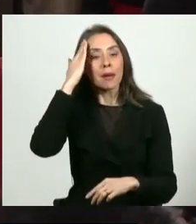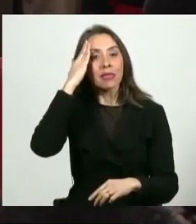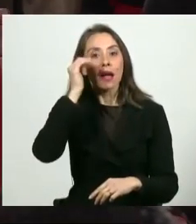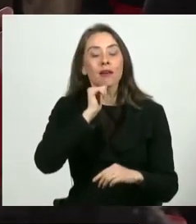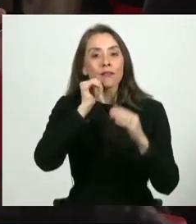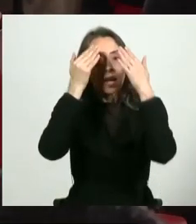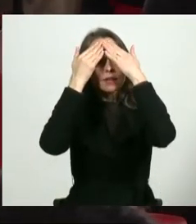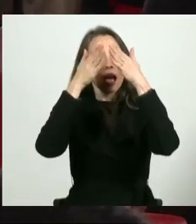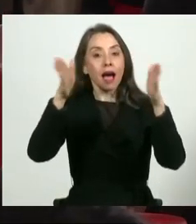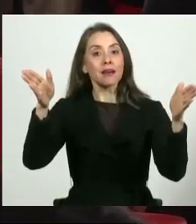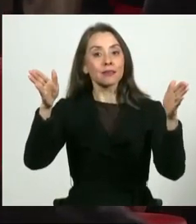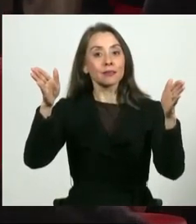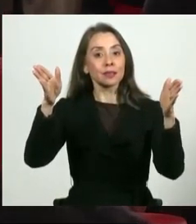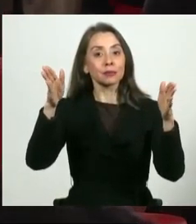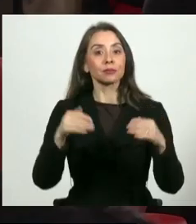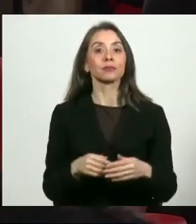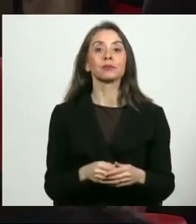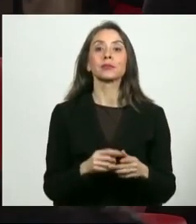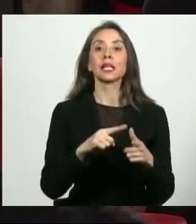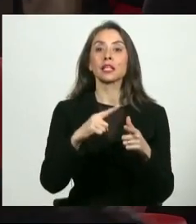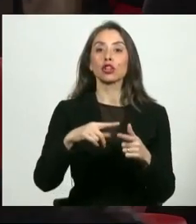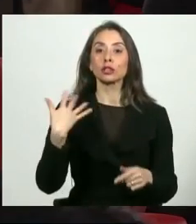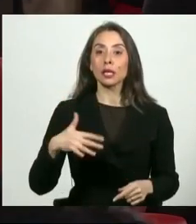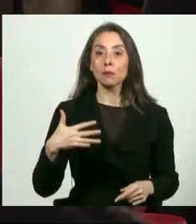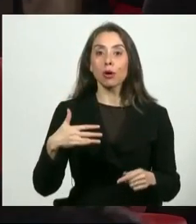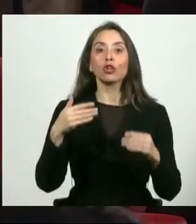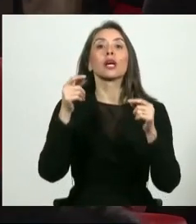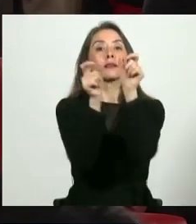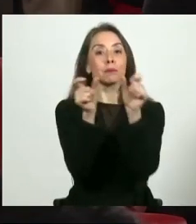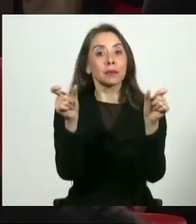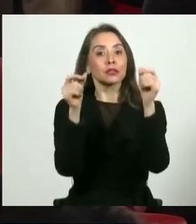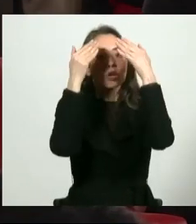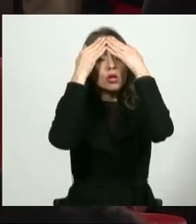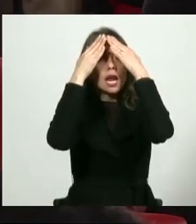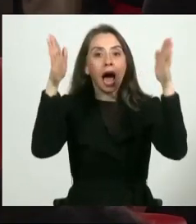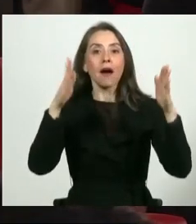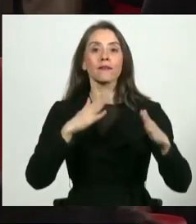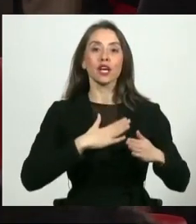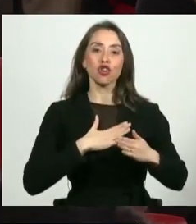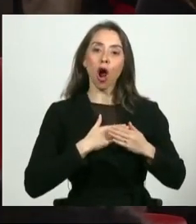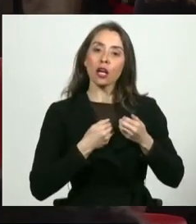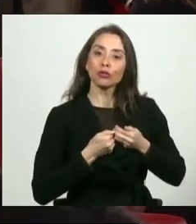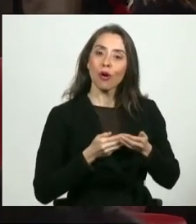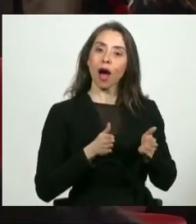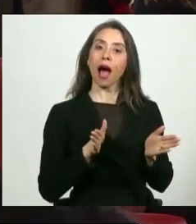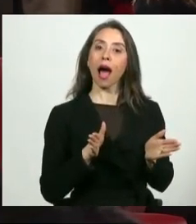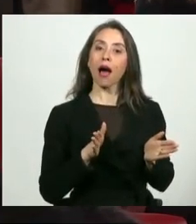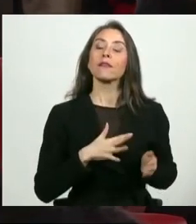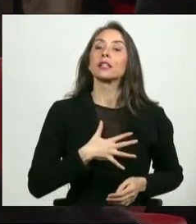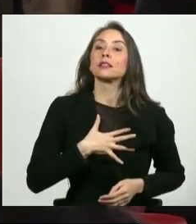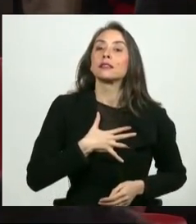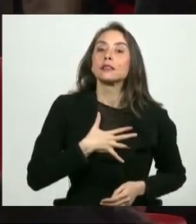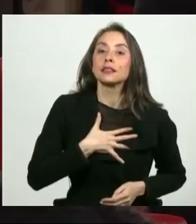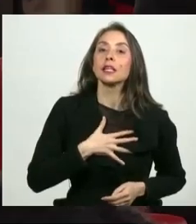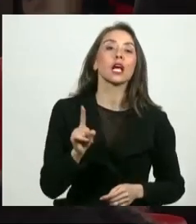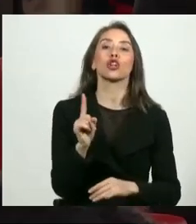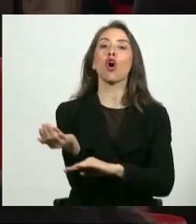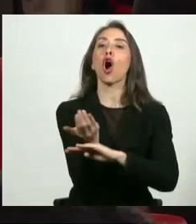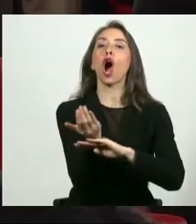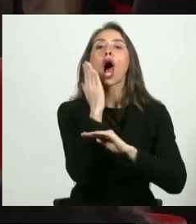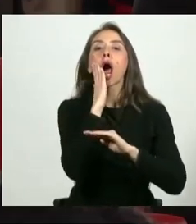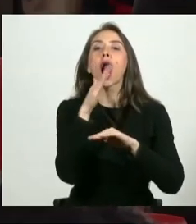abre 100%. Entonces es importante abrir la mentalidad, abrir el corazón de la gente para que entienda que no necesitan caridad, sino